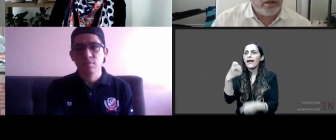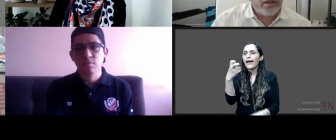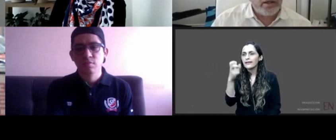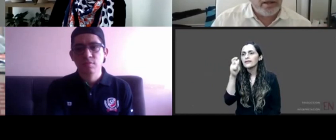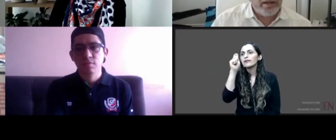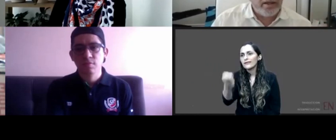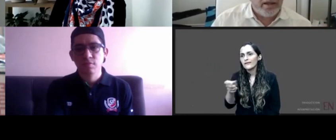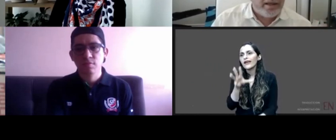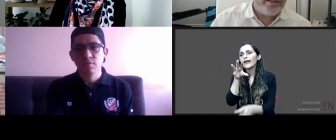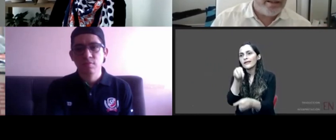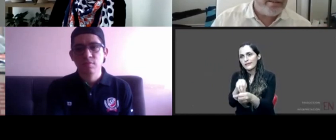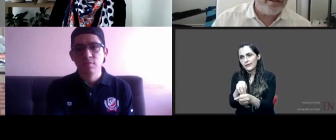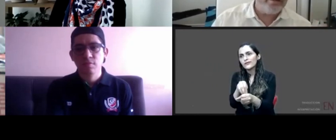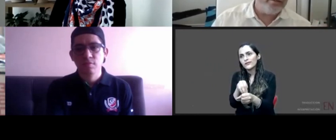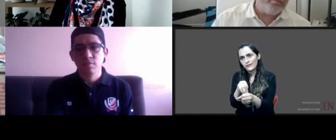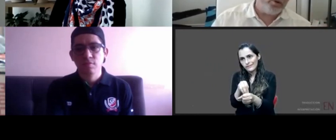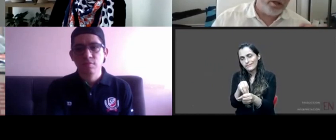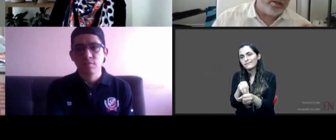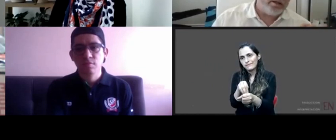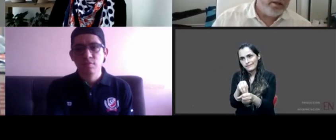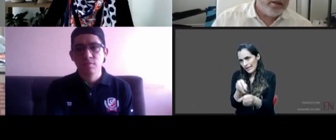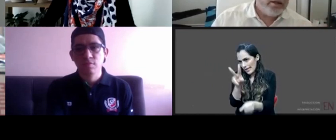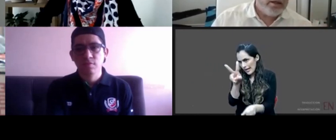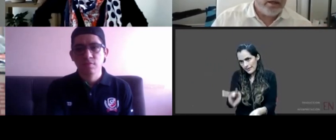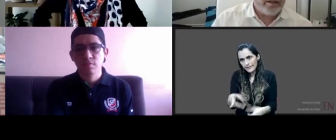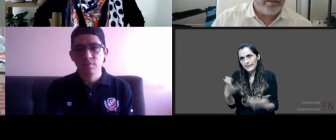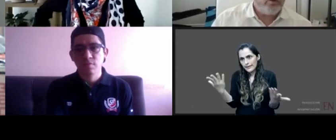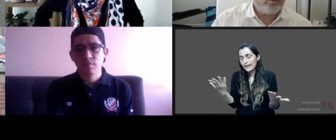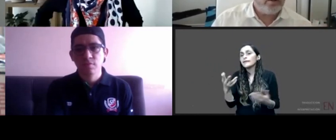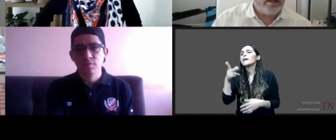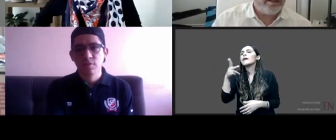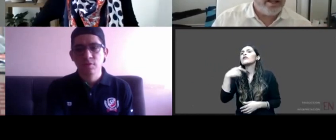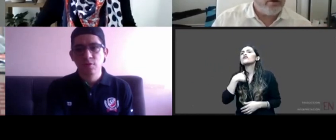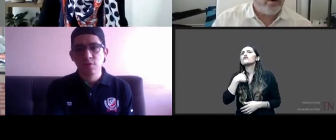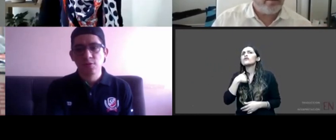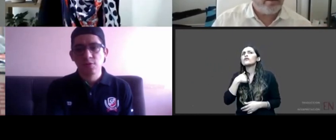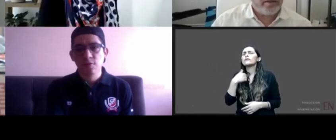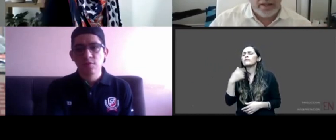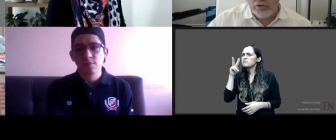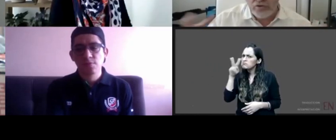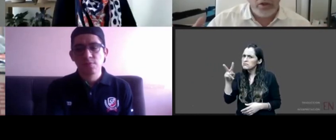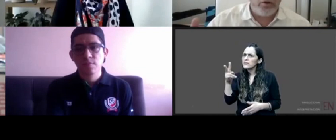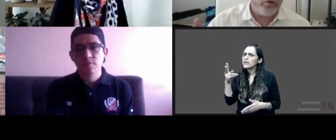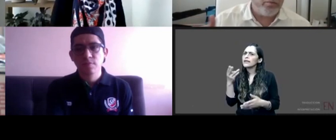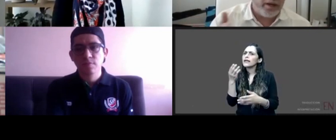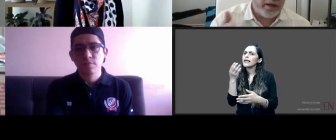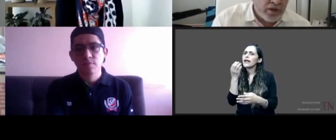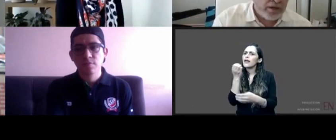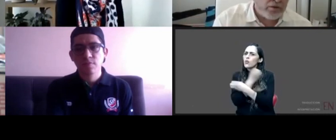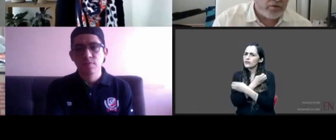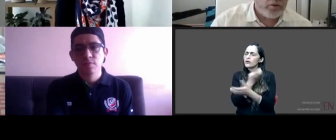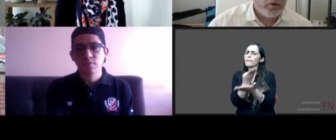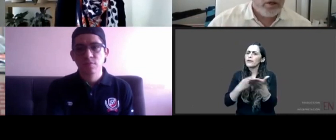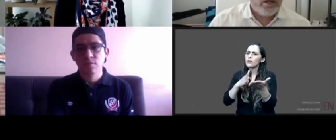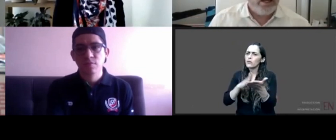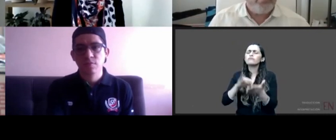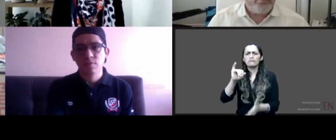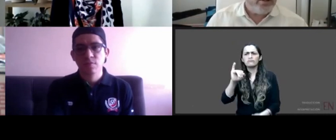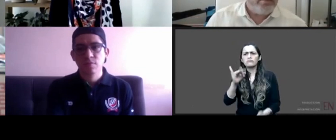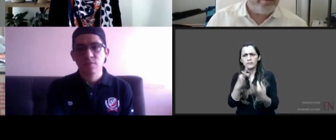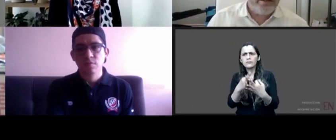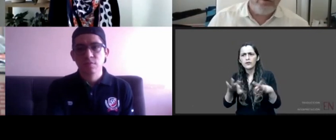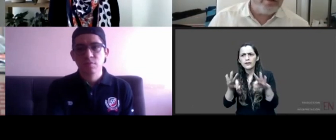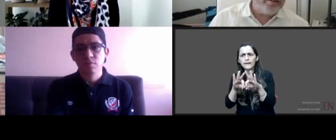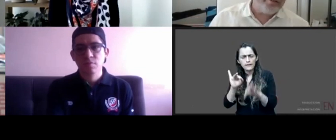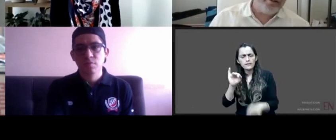bilingüe es importante, que se use las lenguas de los niños para educarlos. El